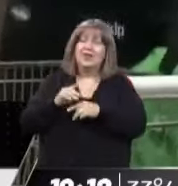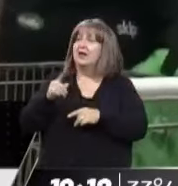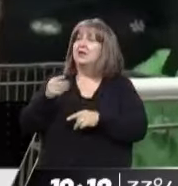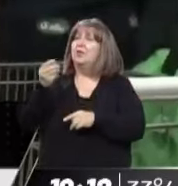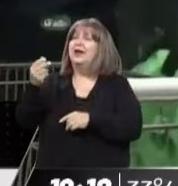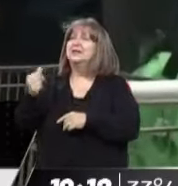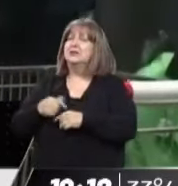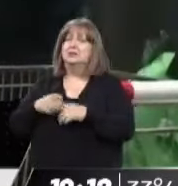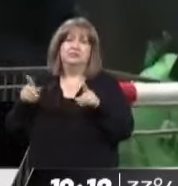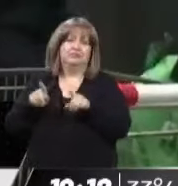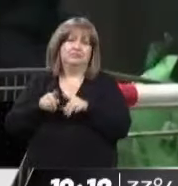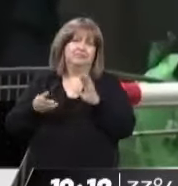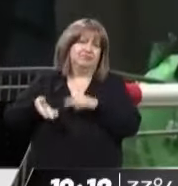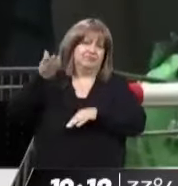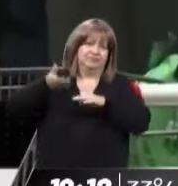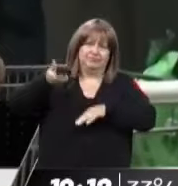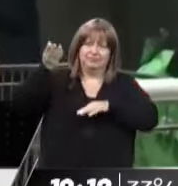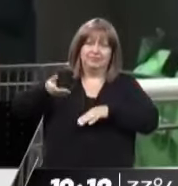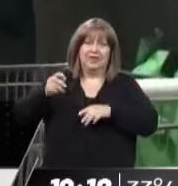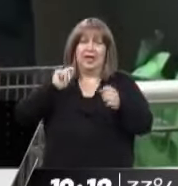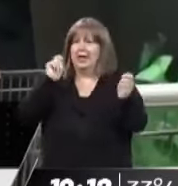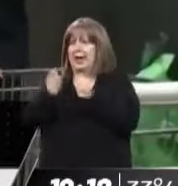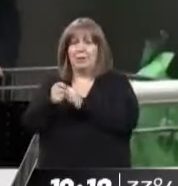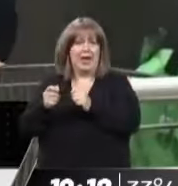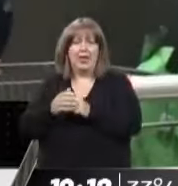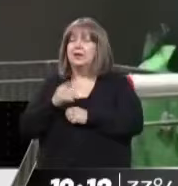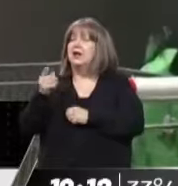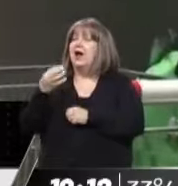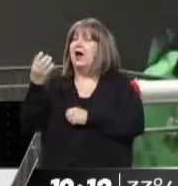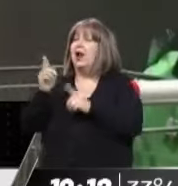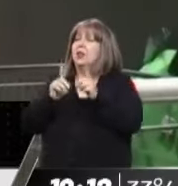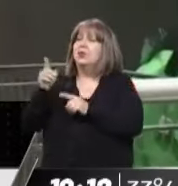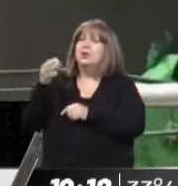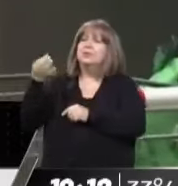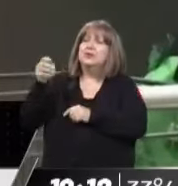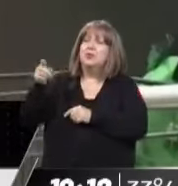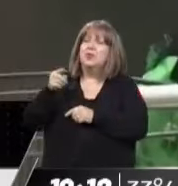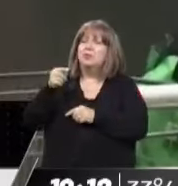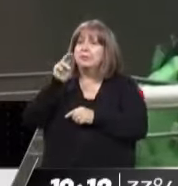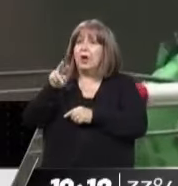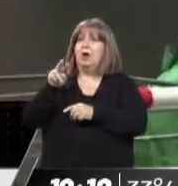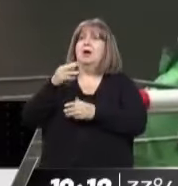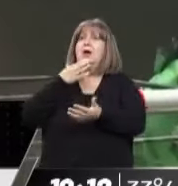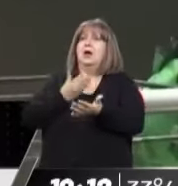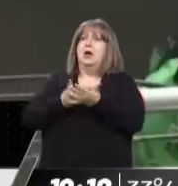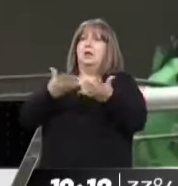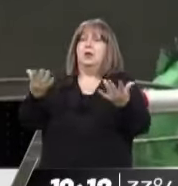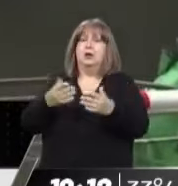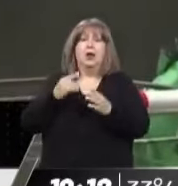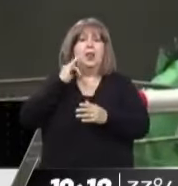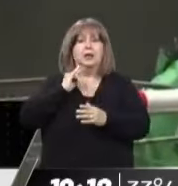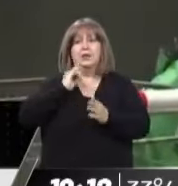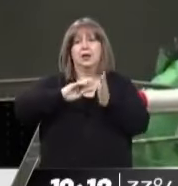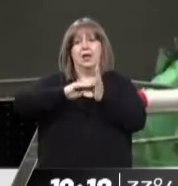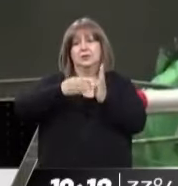No, bastante elevados, totalmente cambiados. ¿Alguno en especial que notó que había más diferencia? Y los lácteos.